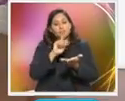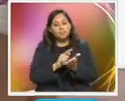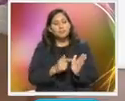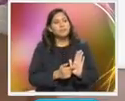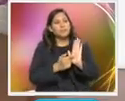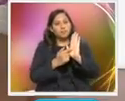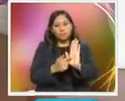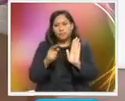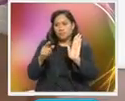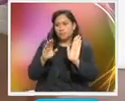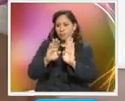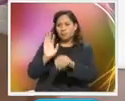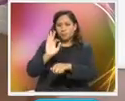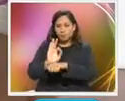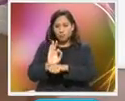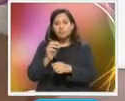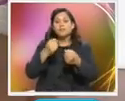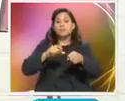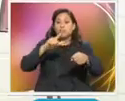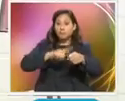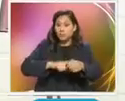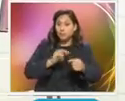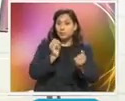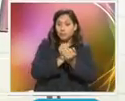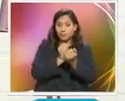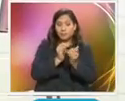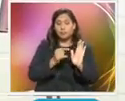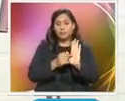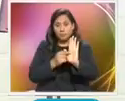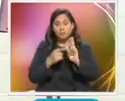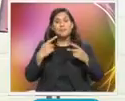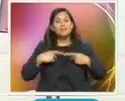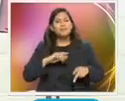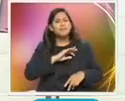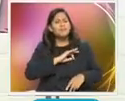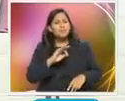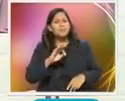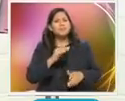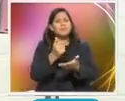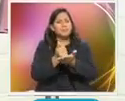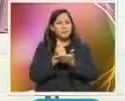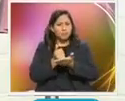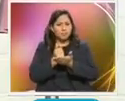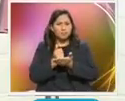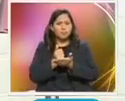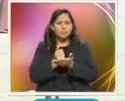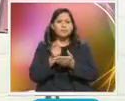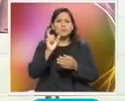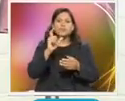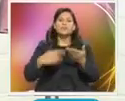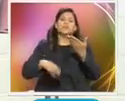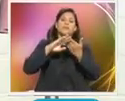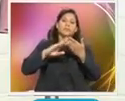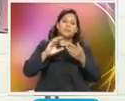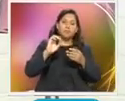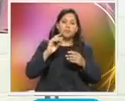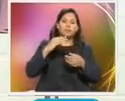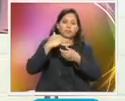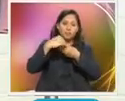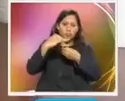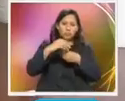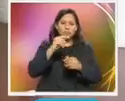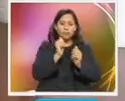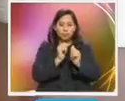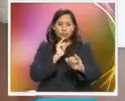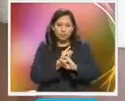legales, sociológicos, y personas que pueden comenzar a ayudarte en un caso de acoso claro y flagrante en